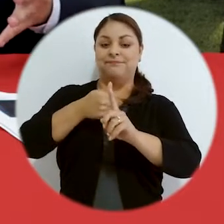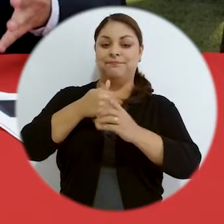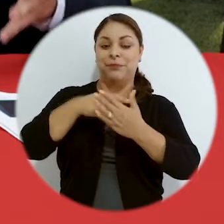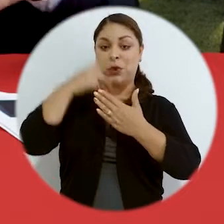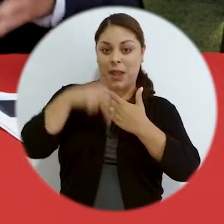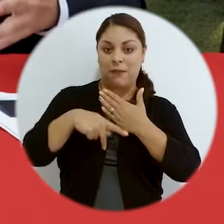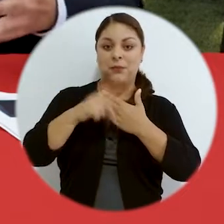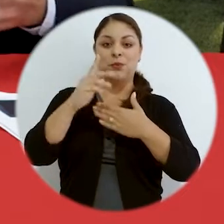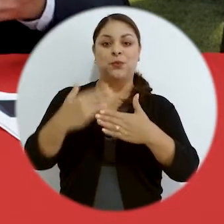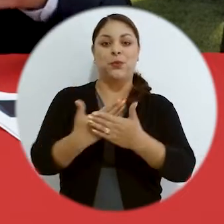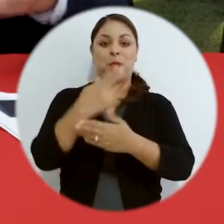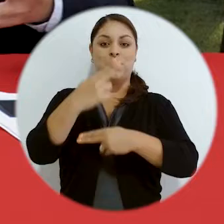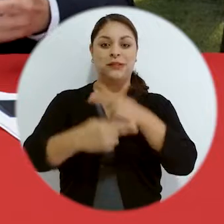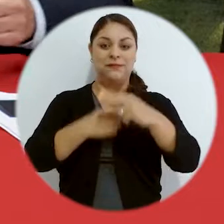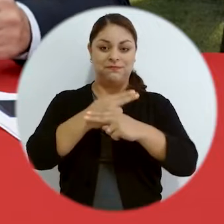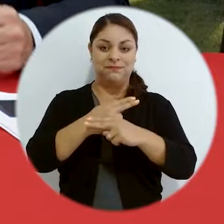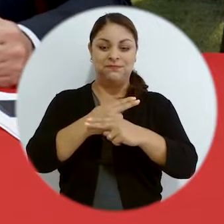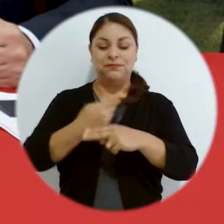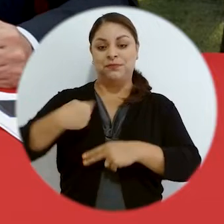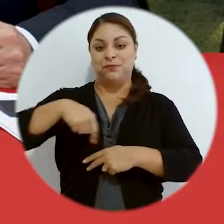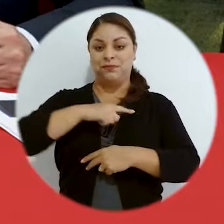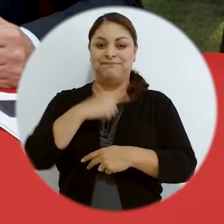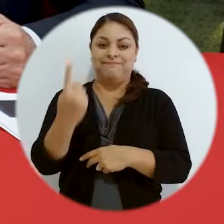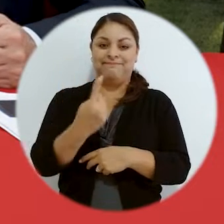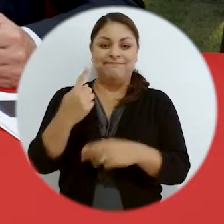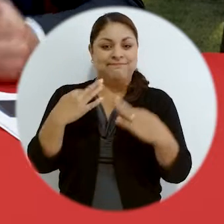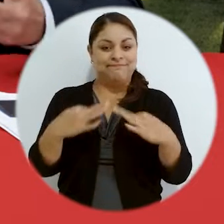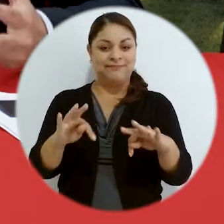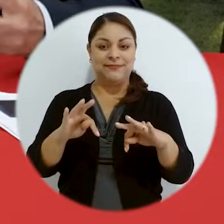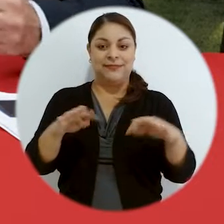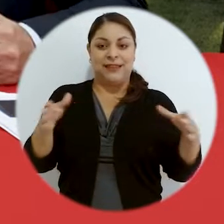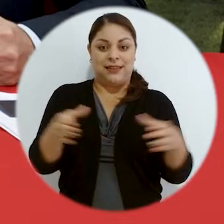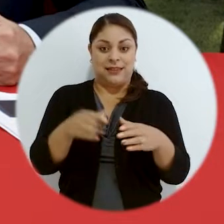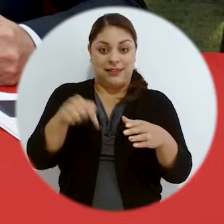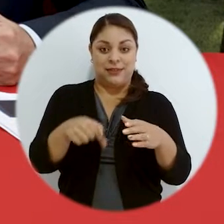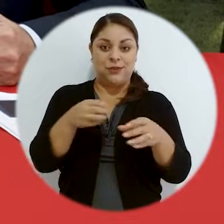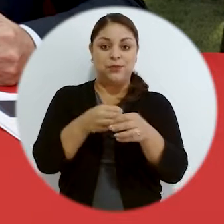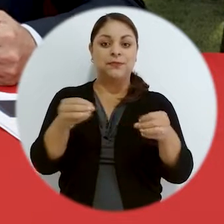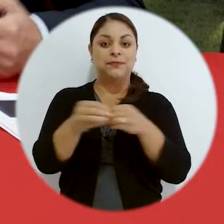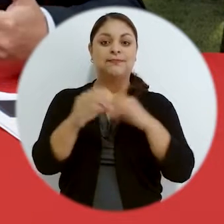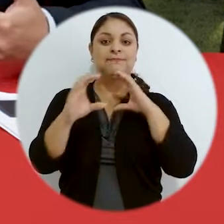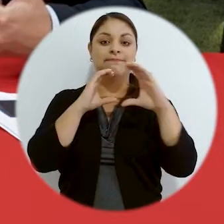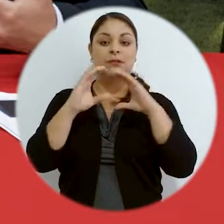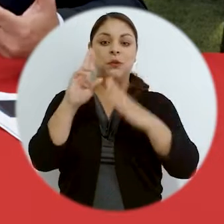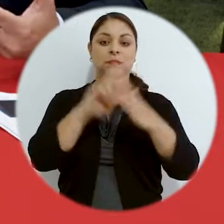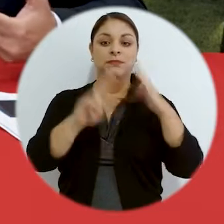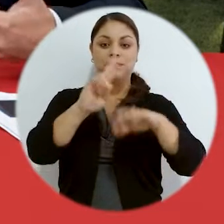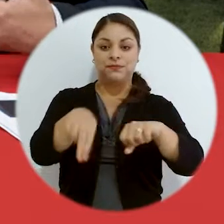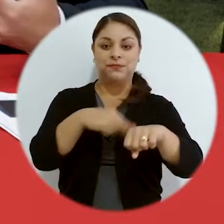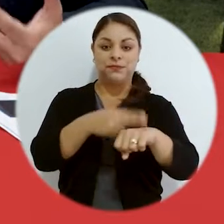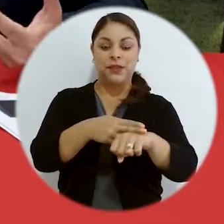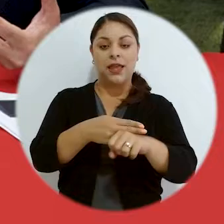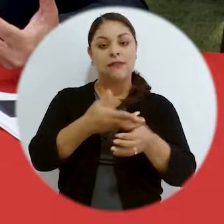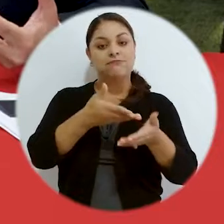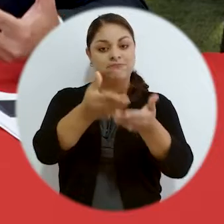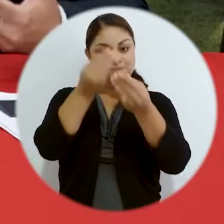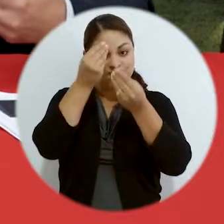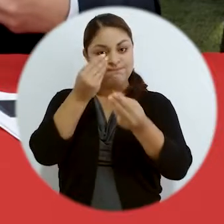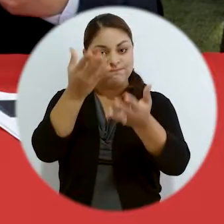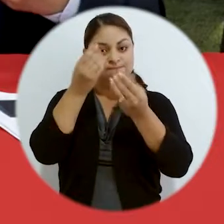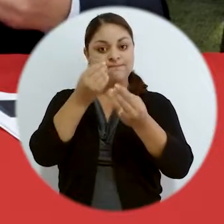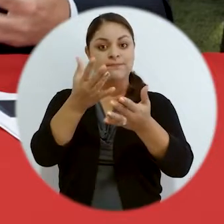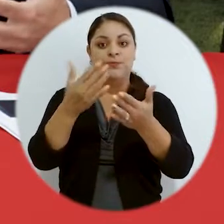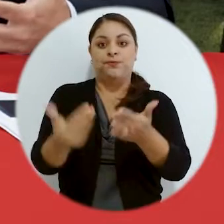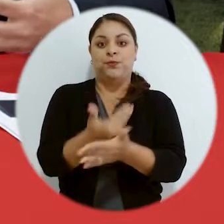universo. Como siempre, nosotros tratando aquí desde la Oficina de Comunicación de la Universidad Nacional de llevarles información no solo actualizada, sino que